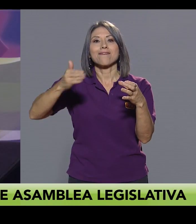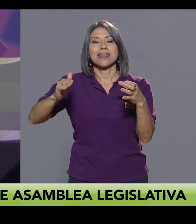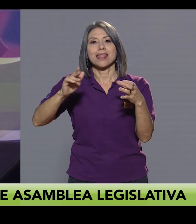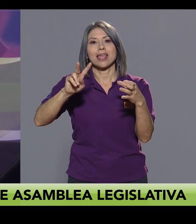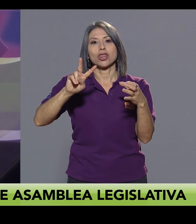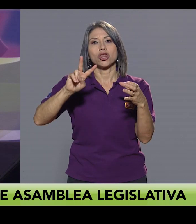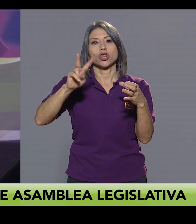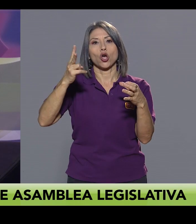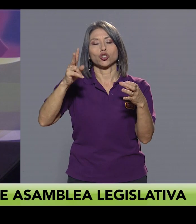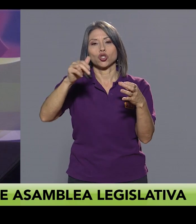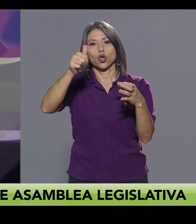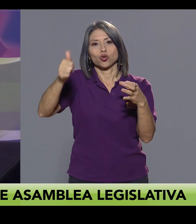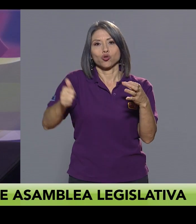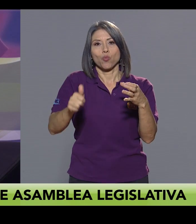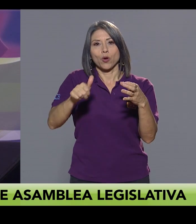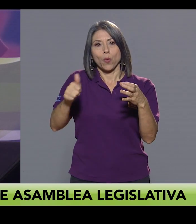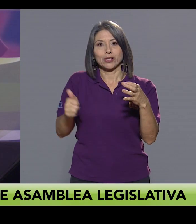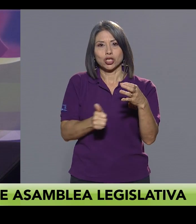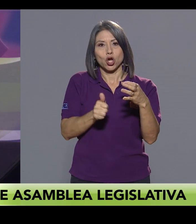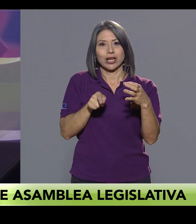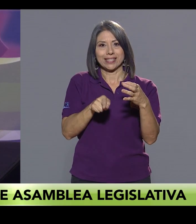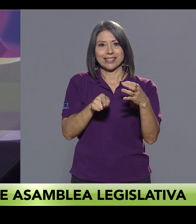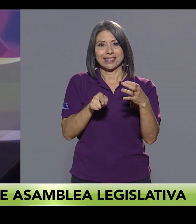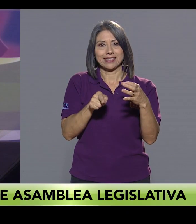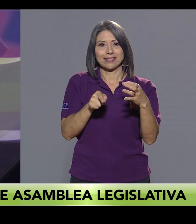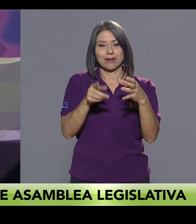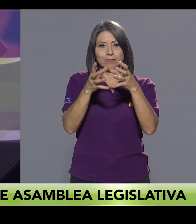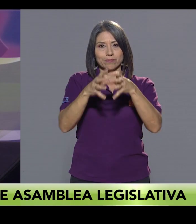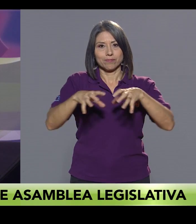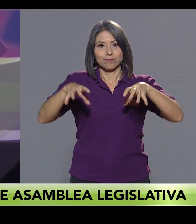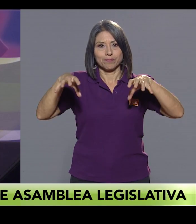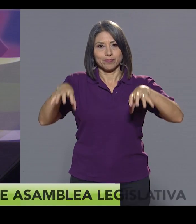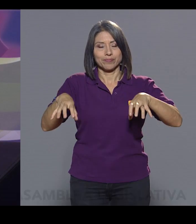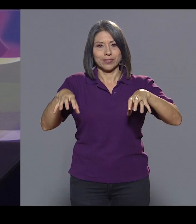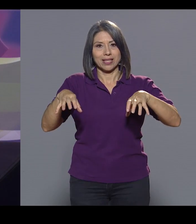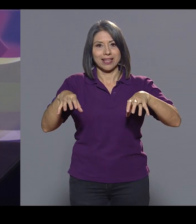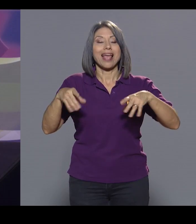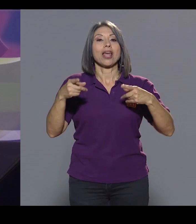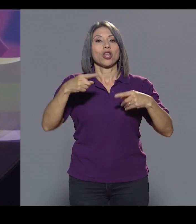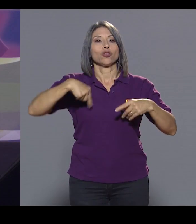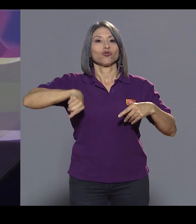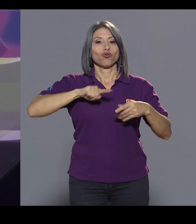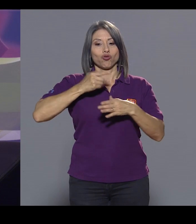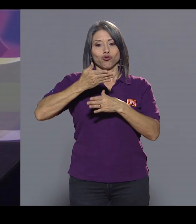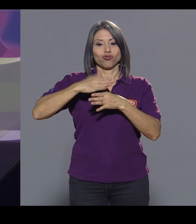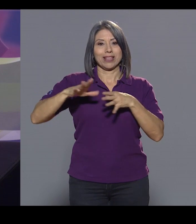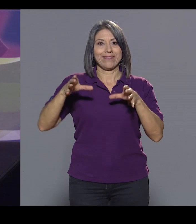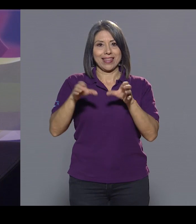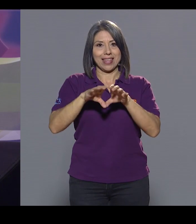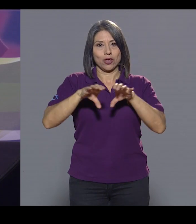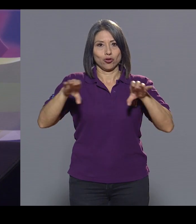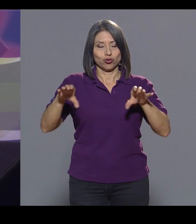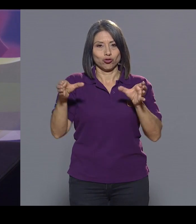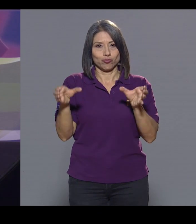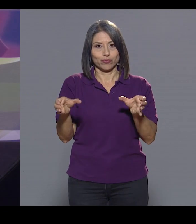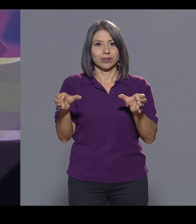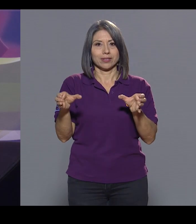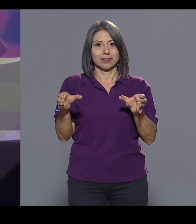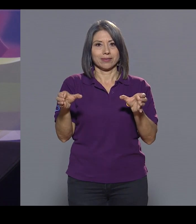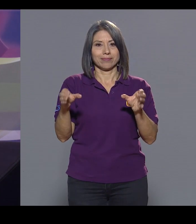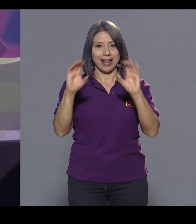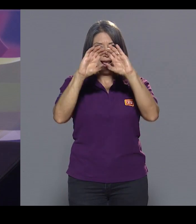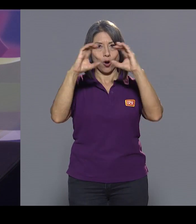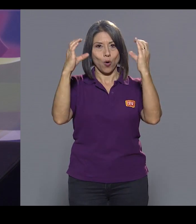subcomisiones. Los integrantes estamos distribuidos en 2 subcomisiones, o las personas que integramos